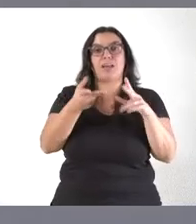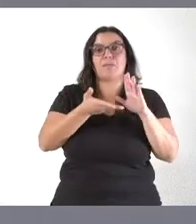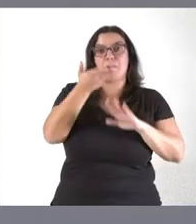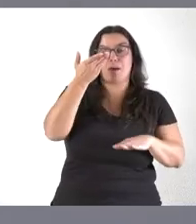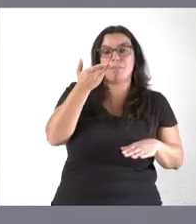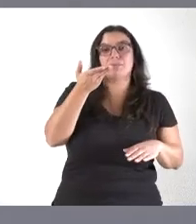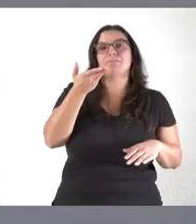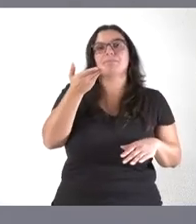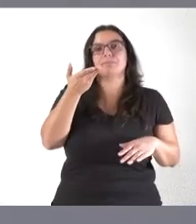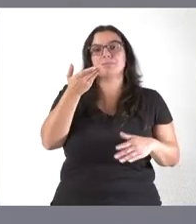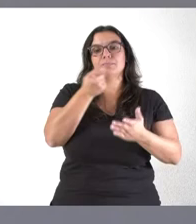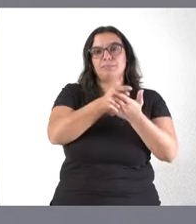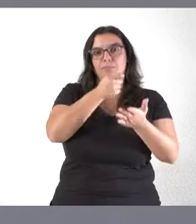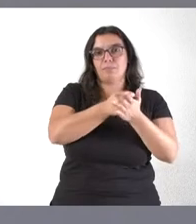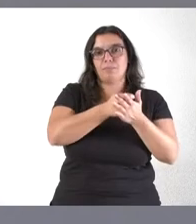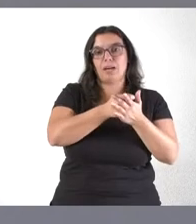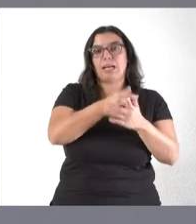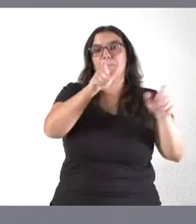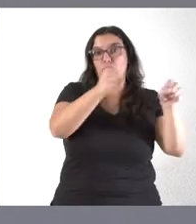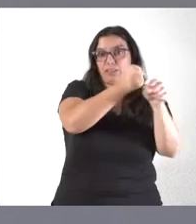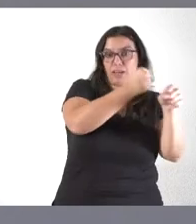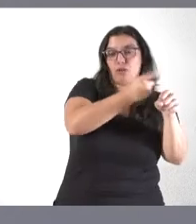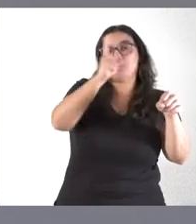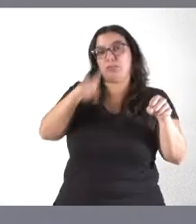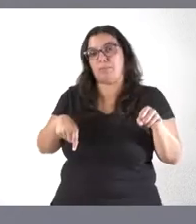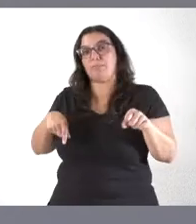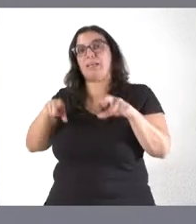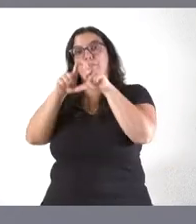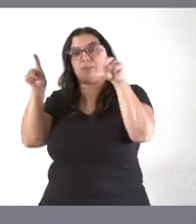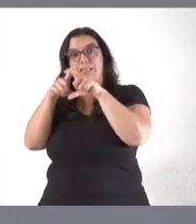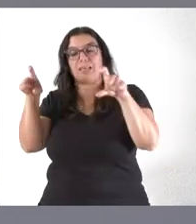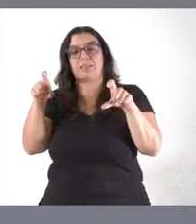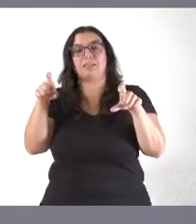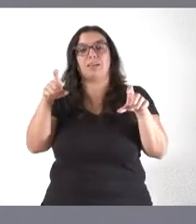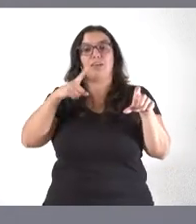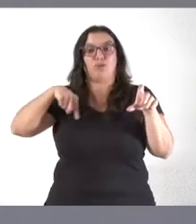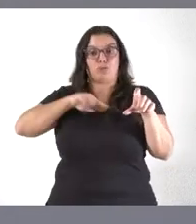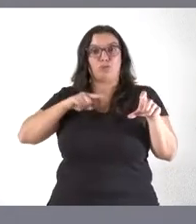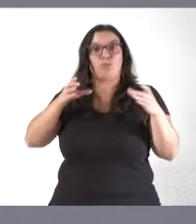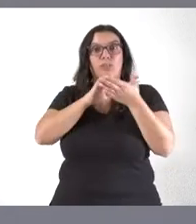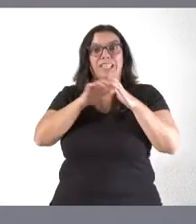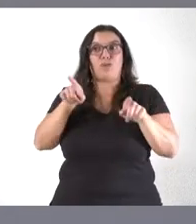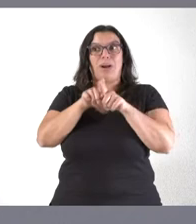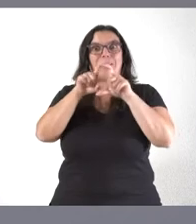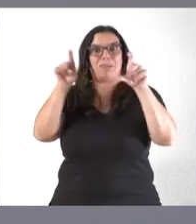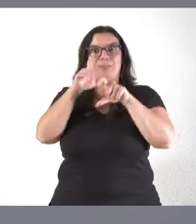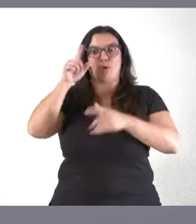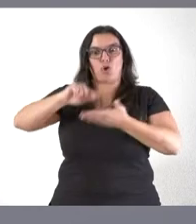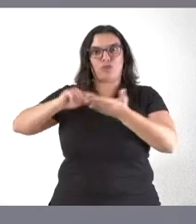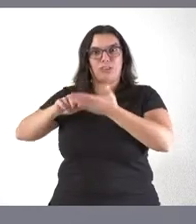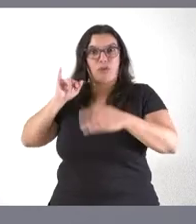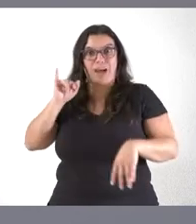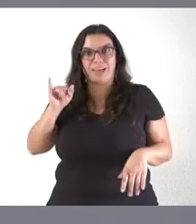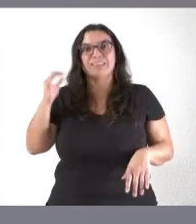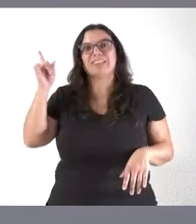que se paga tanto por parte de los trabajadores como por parte de los empleadores y la junta de Castilla y león como empleador también se ve afectado por